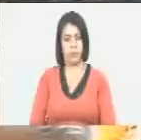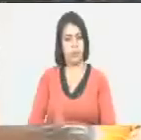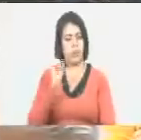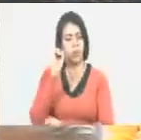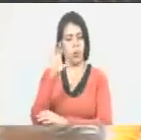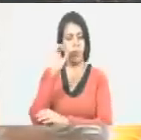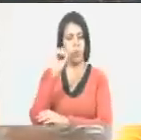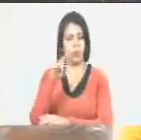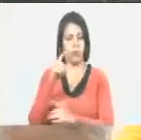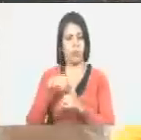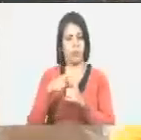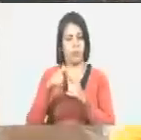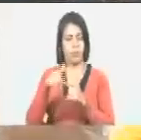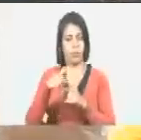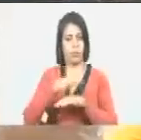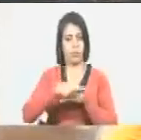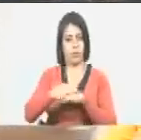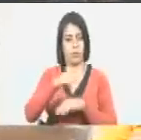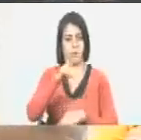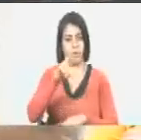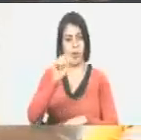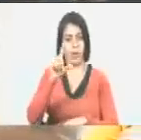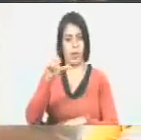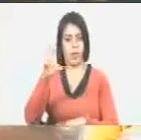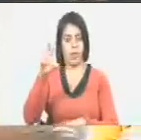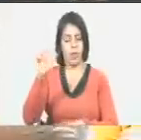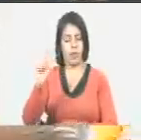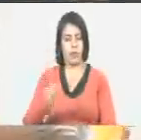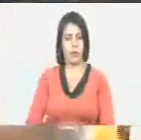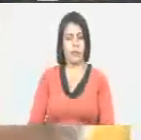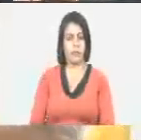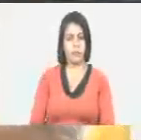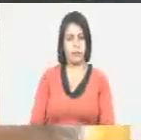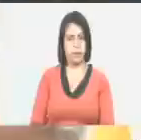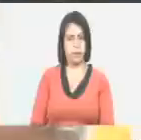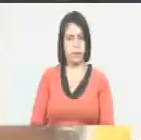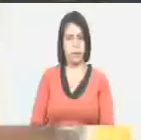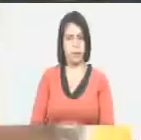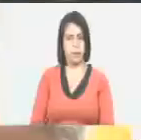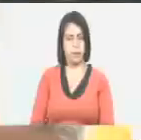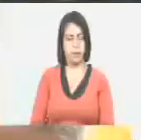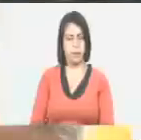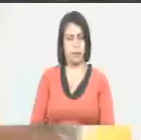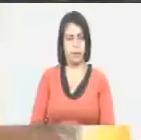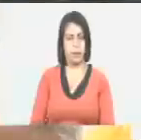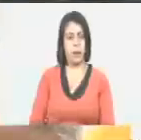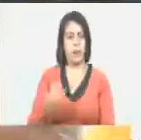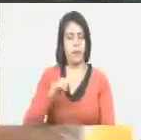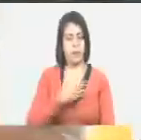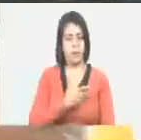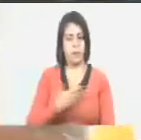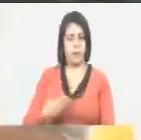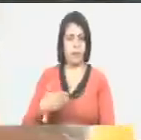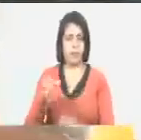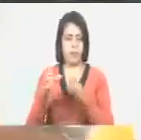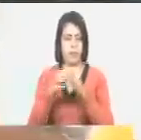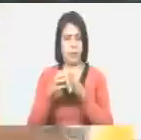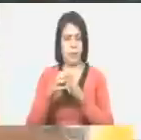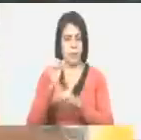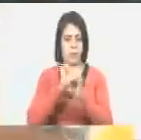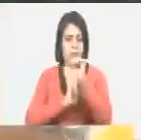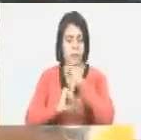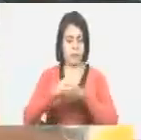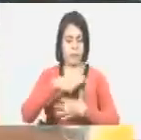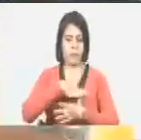concejal en el municipio Valera. Siendo presidenta de un gremio que defiende